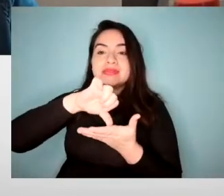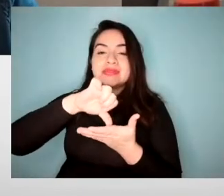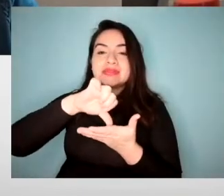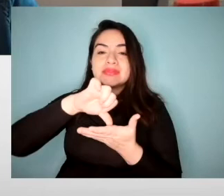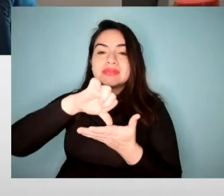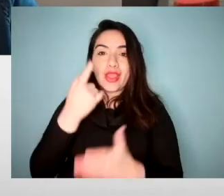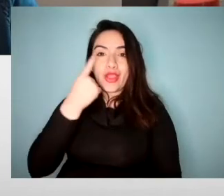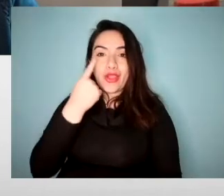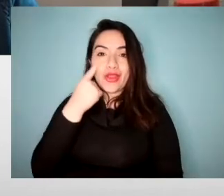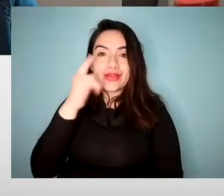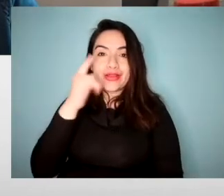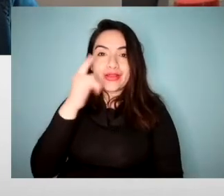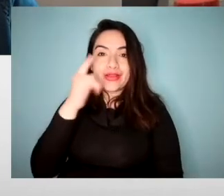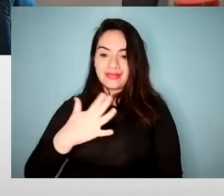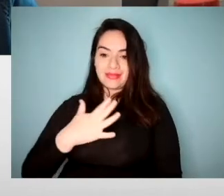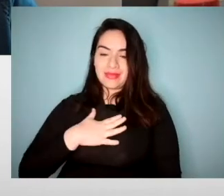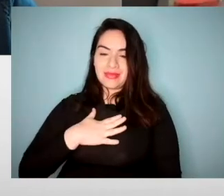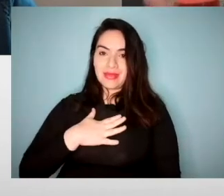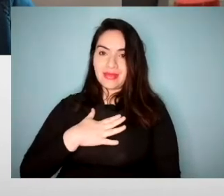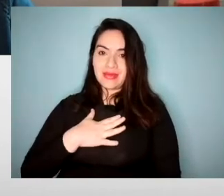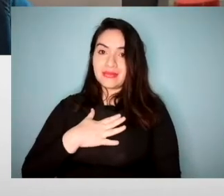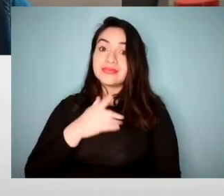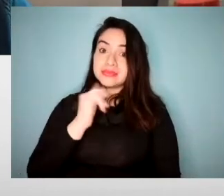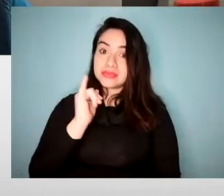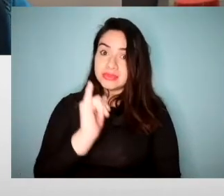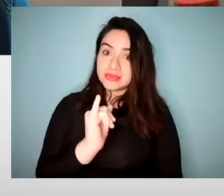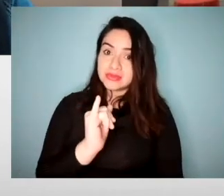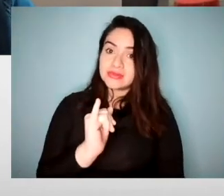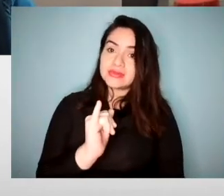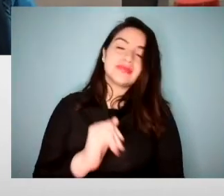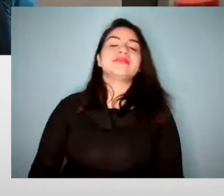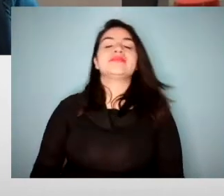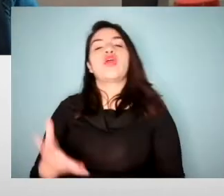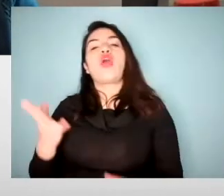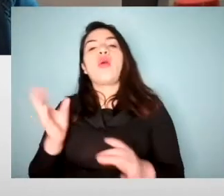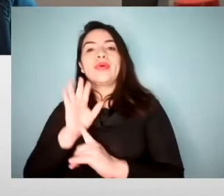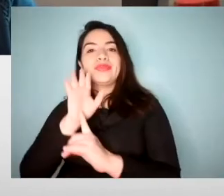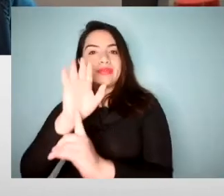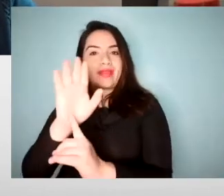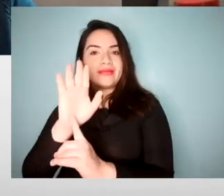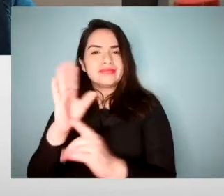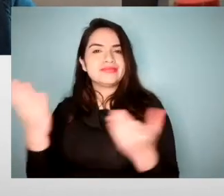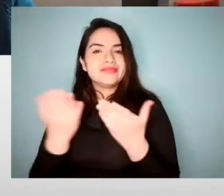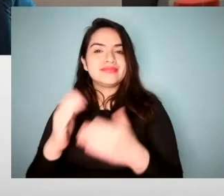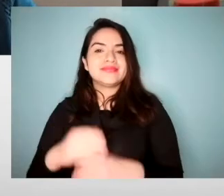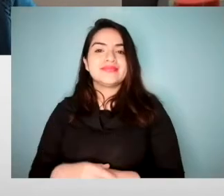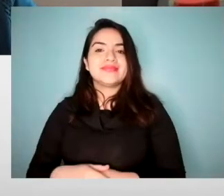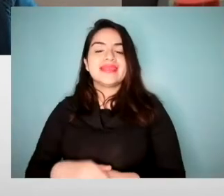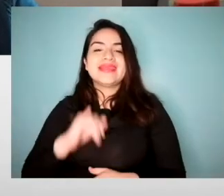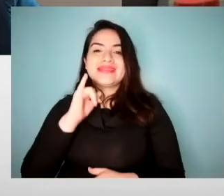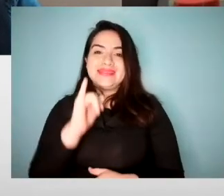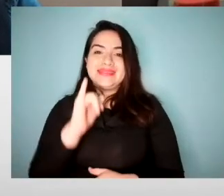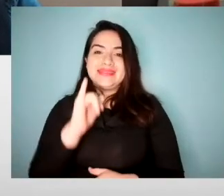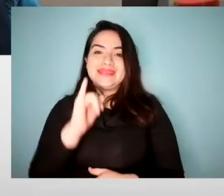a ti mismo o Sí. darte a conocer? Sí, eso es un muy buen punto. Yo creo